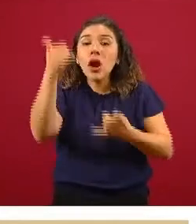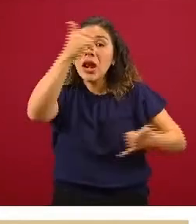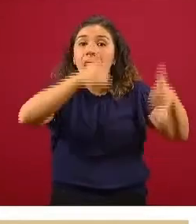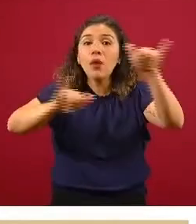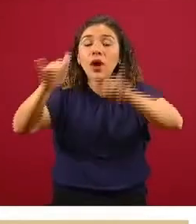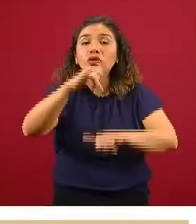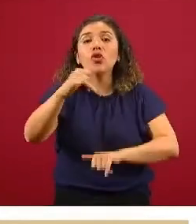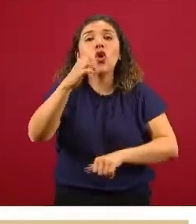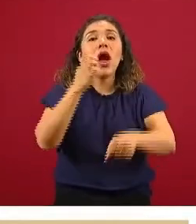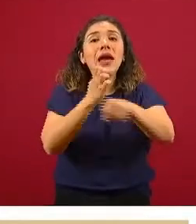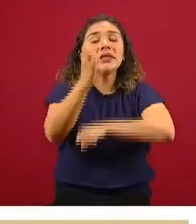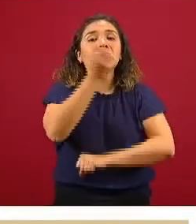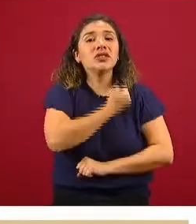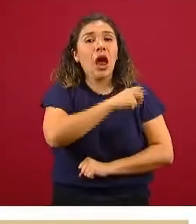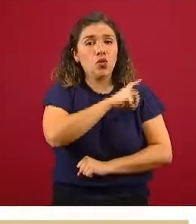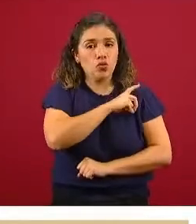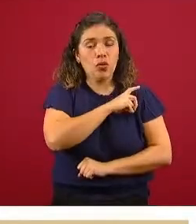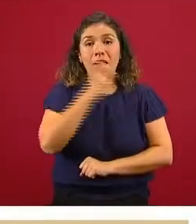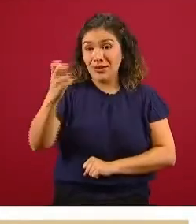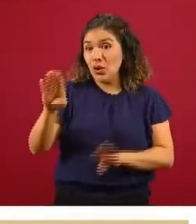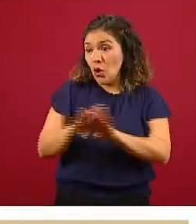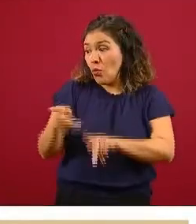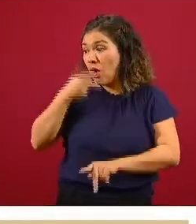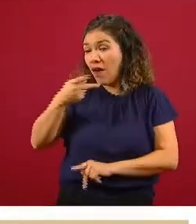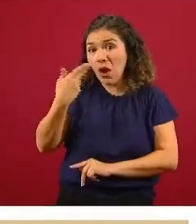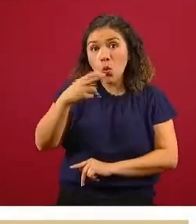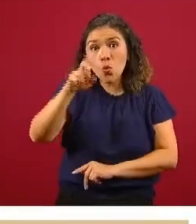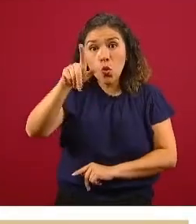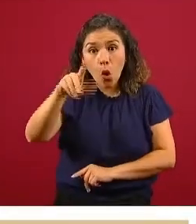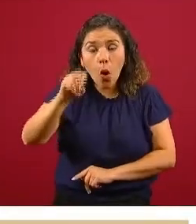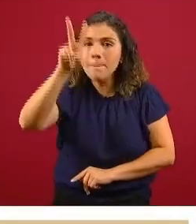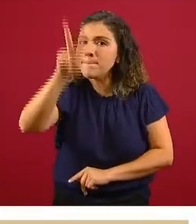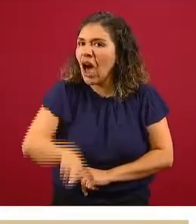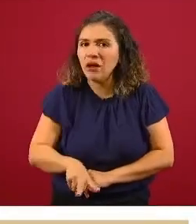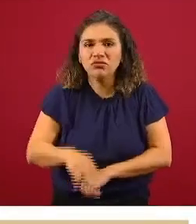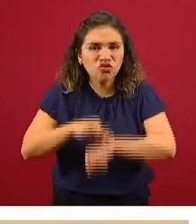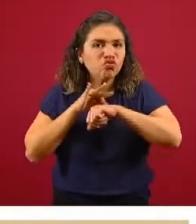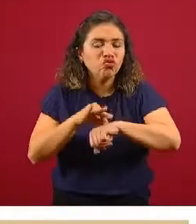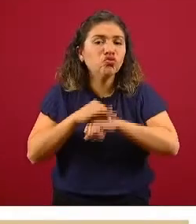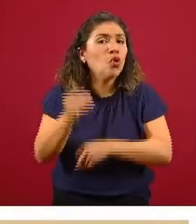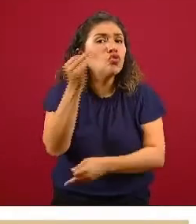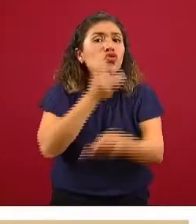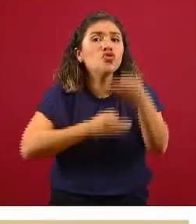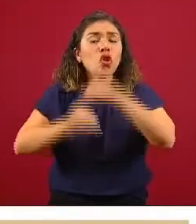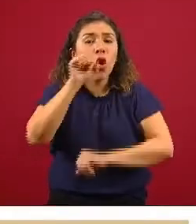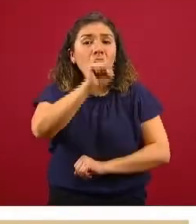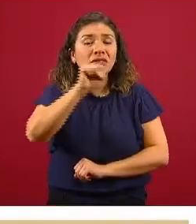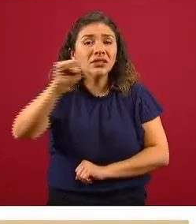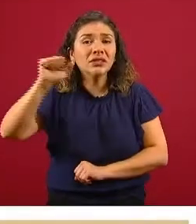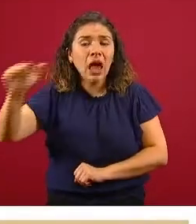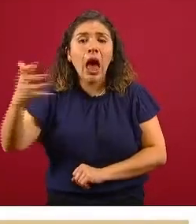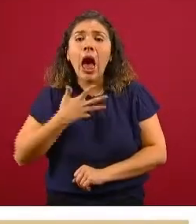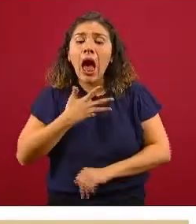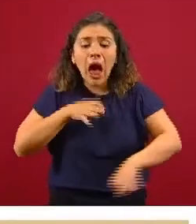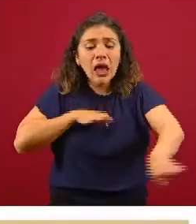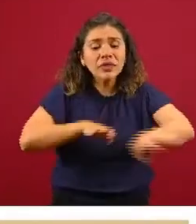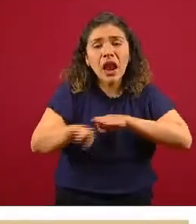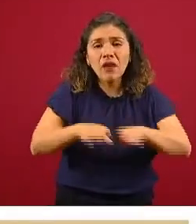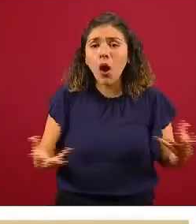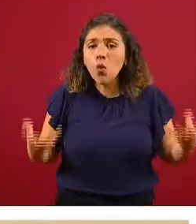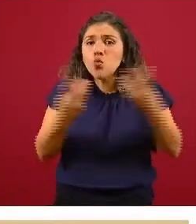salud pública. Precisamente lo que dijo Hugo es algo muy real. Todo el sector salud estamos trabajando